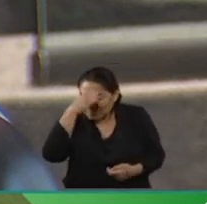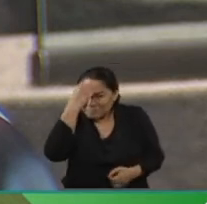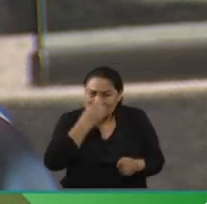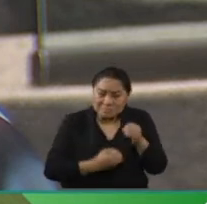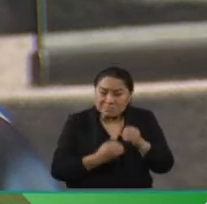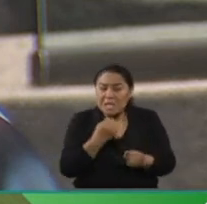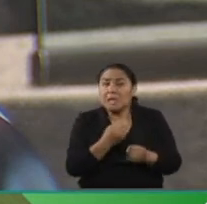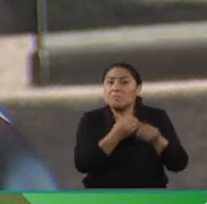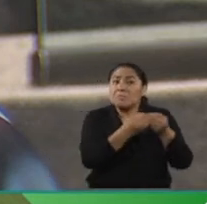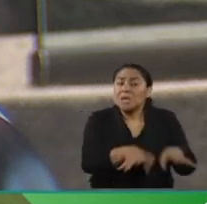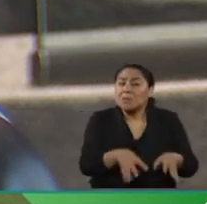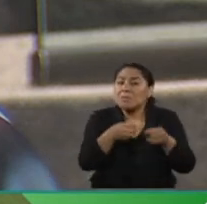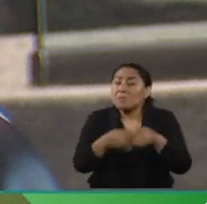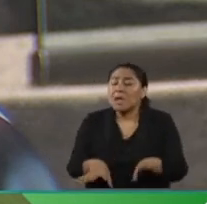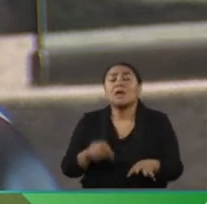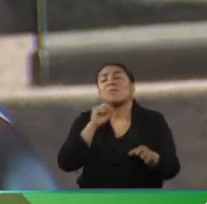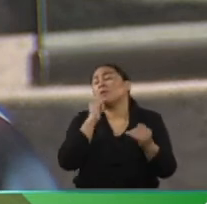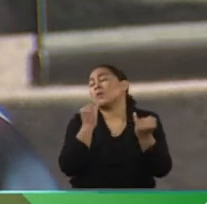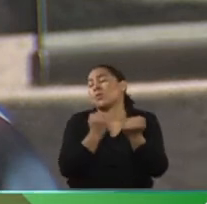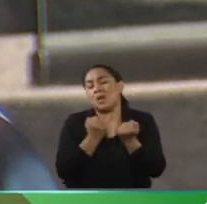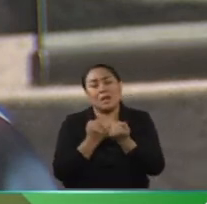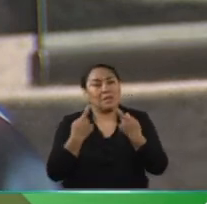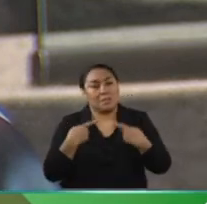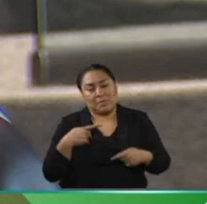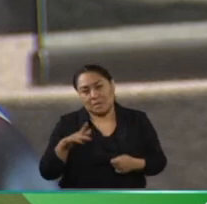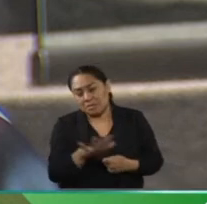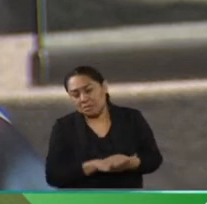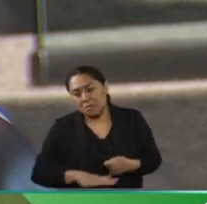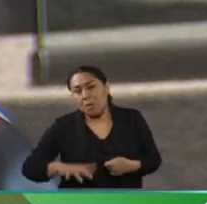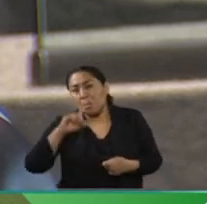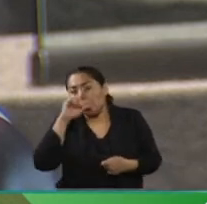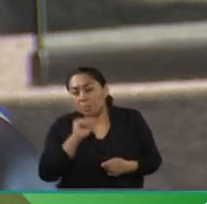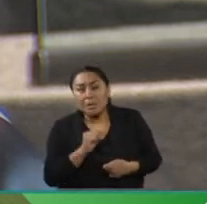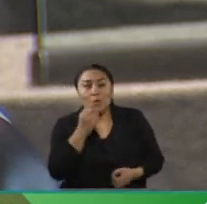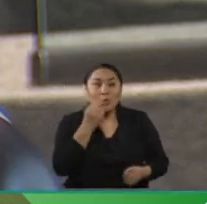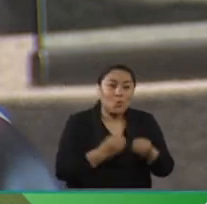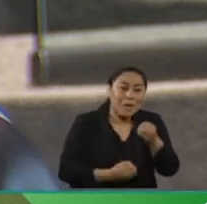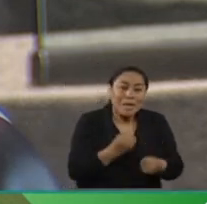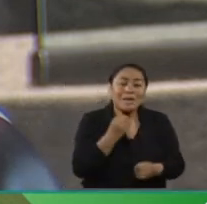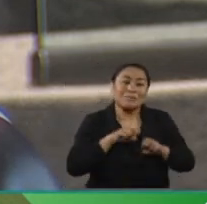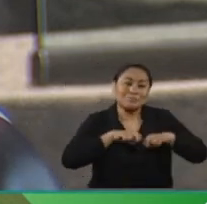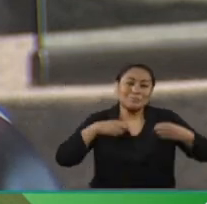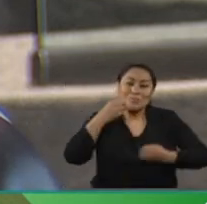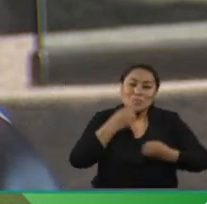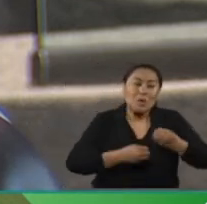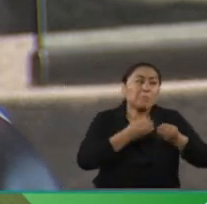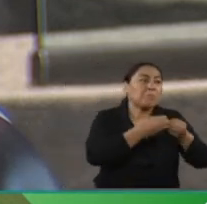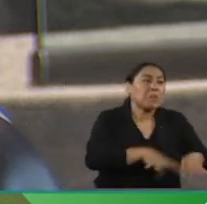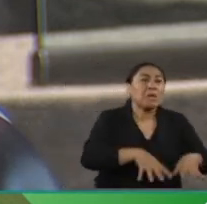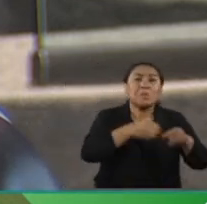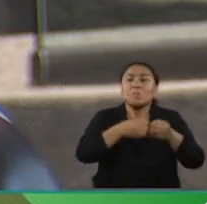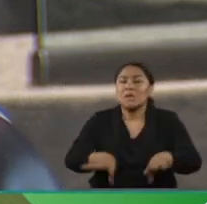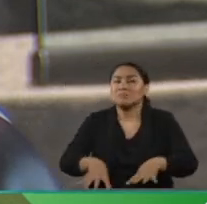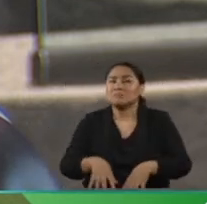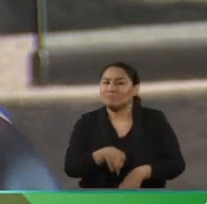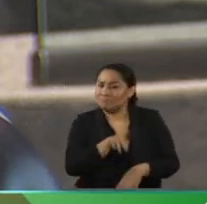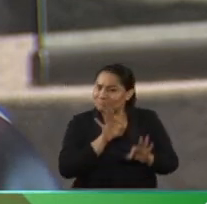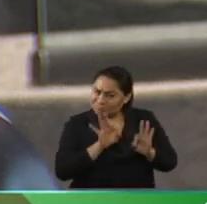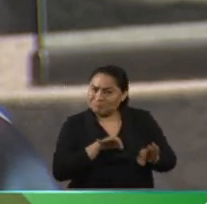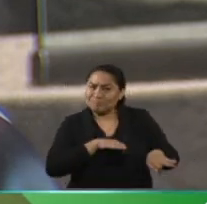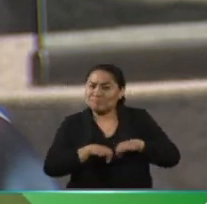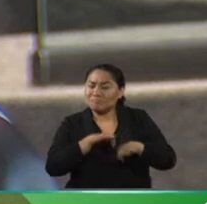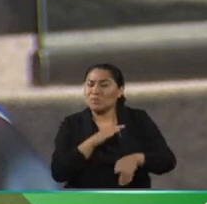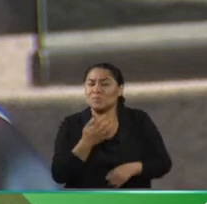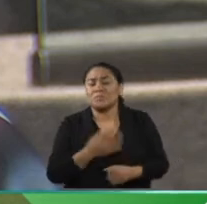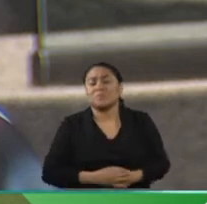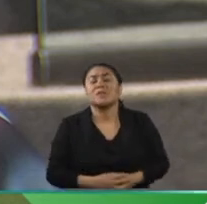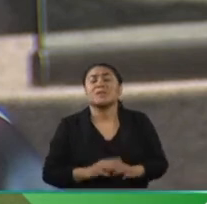perjudicados la sociedad entera pierde jueces y magistrados competentes e imparciales